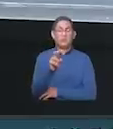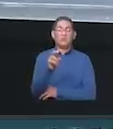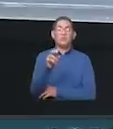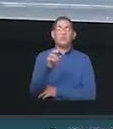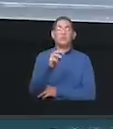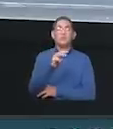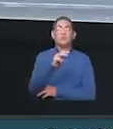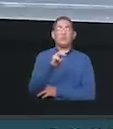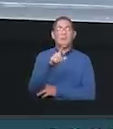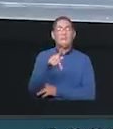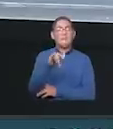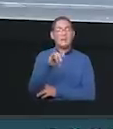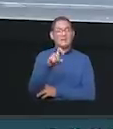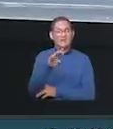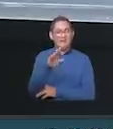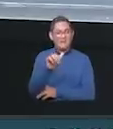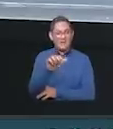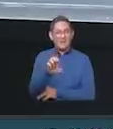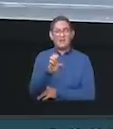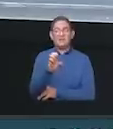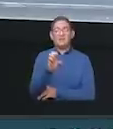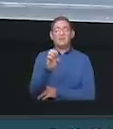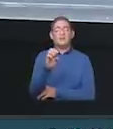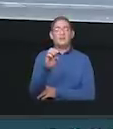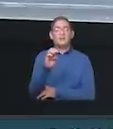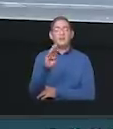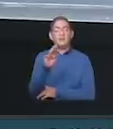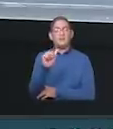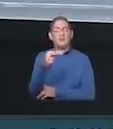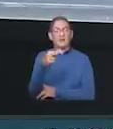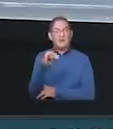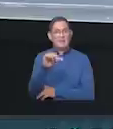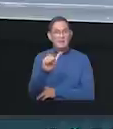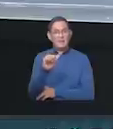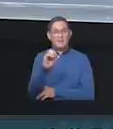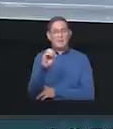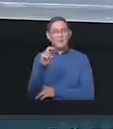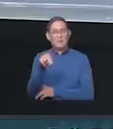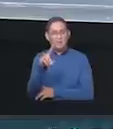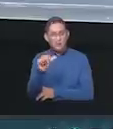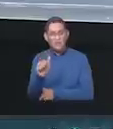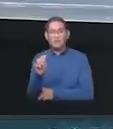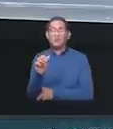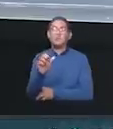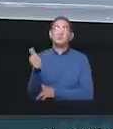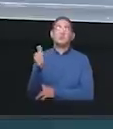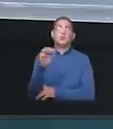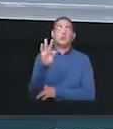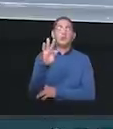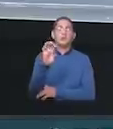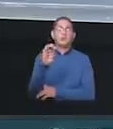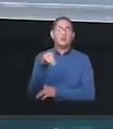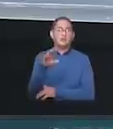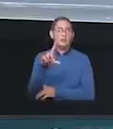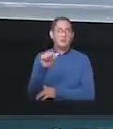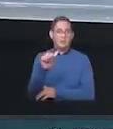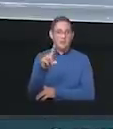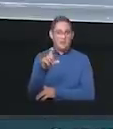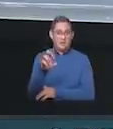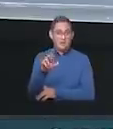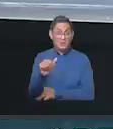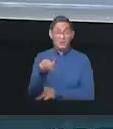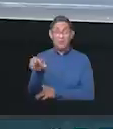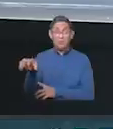picks by bahía honda y en la comunidad de tembladera solo en estos lugares el barrido será